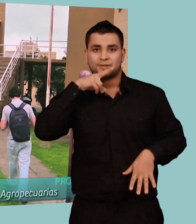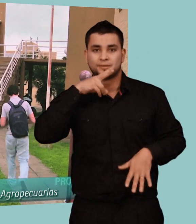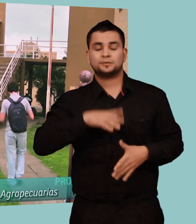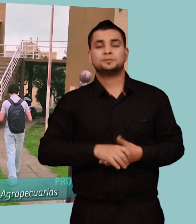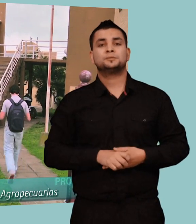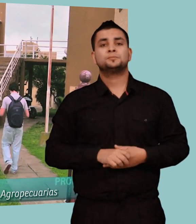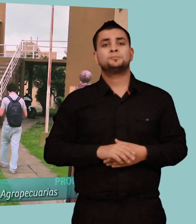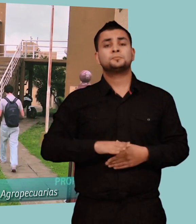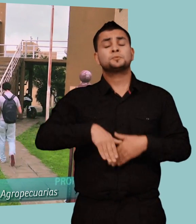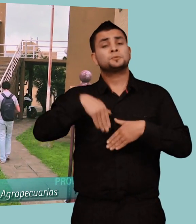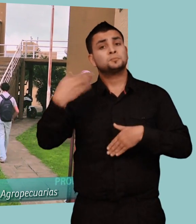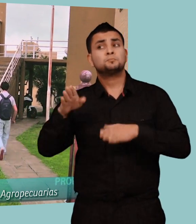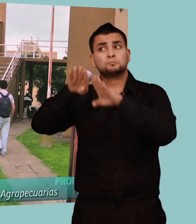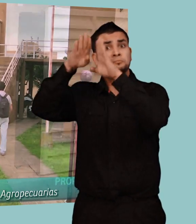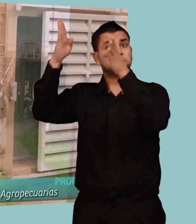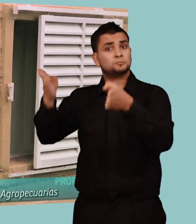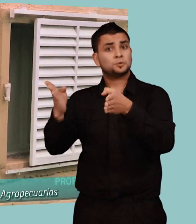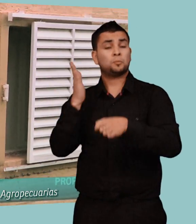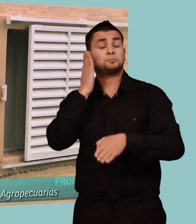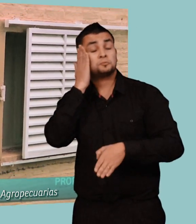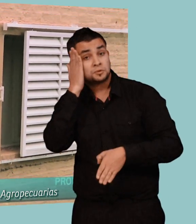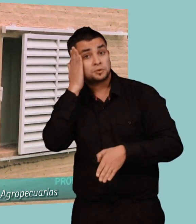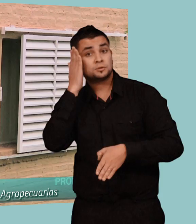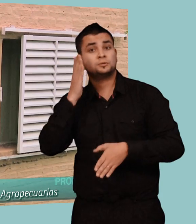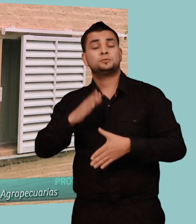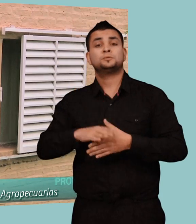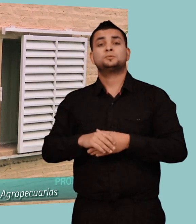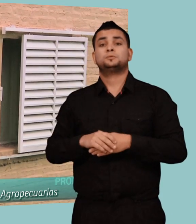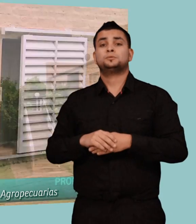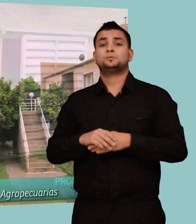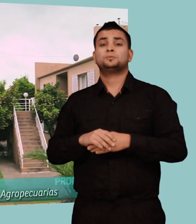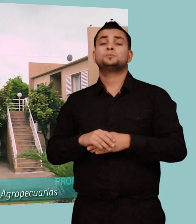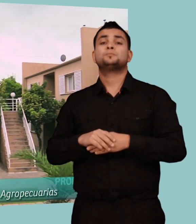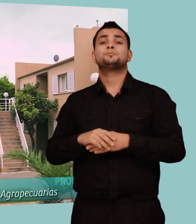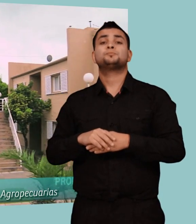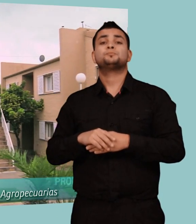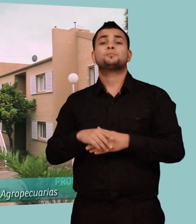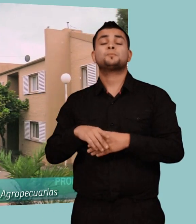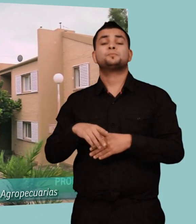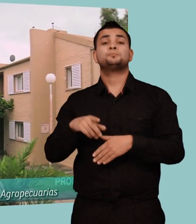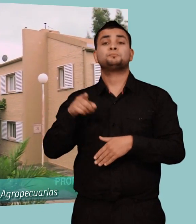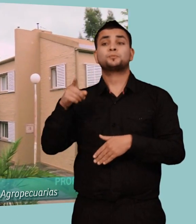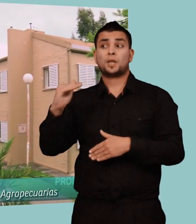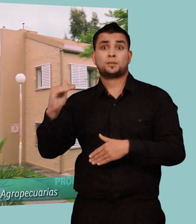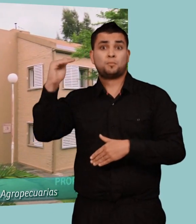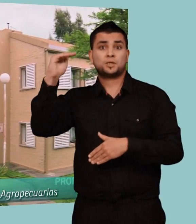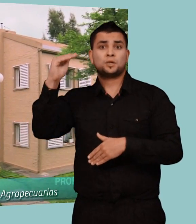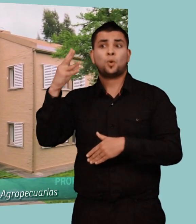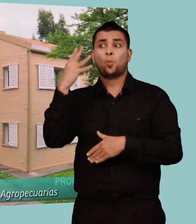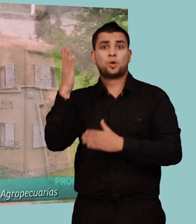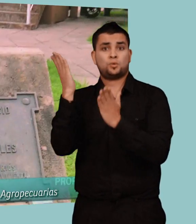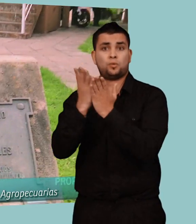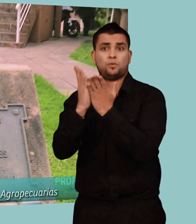Después están las residencias universitarias que también tenemos en la localidad de Oro Verde, la residencia donde hay departamentos que comparten